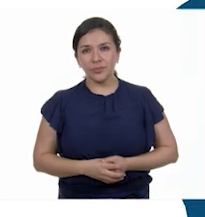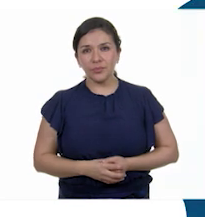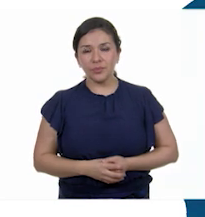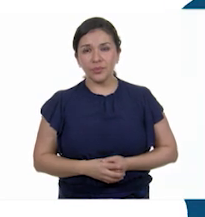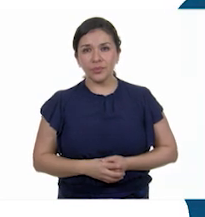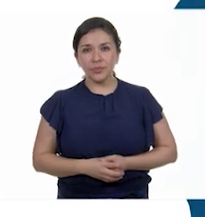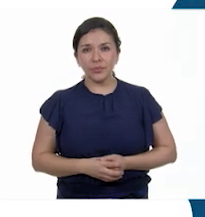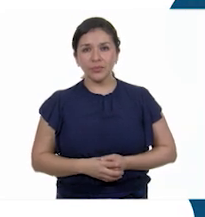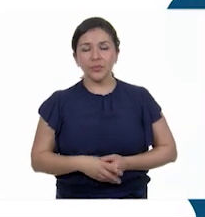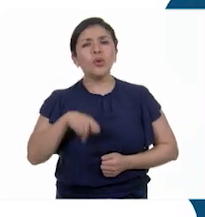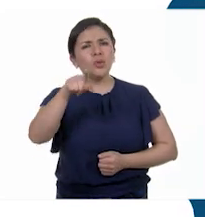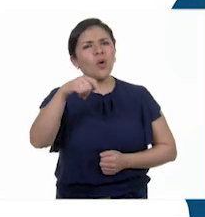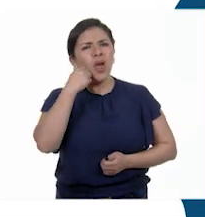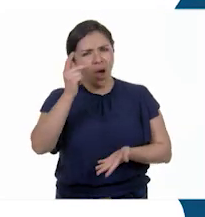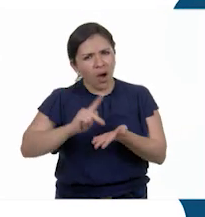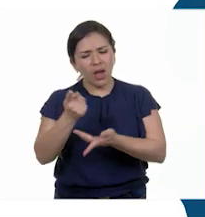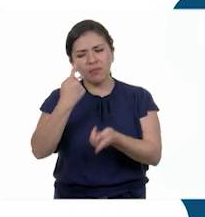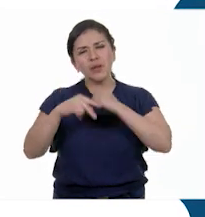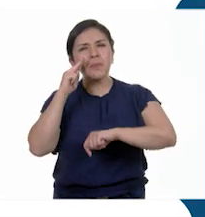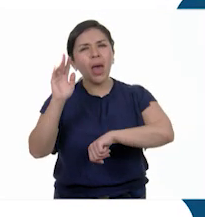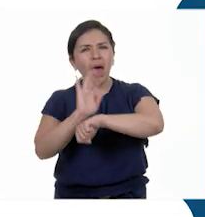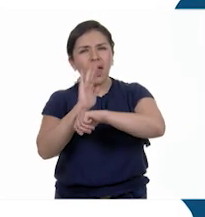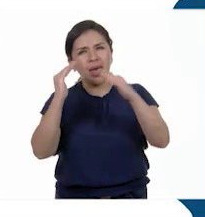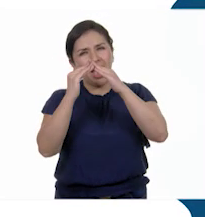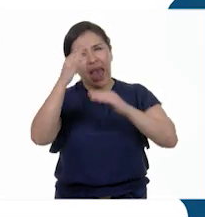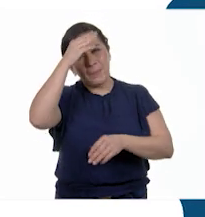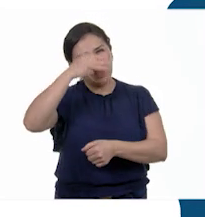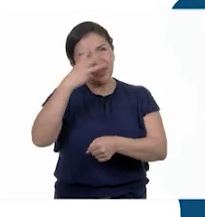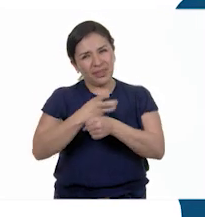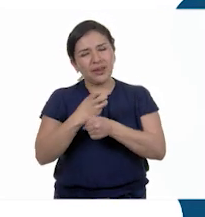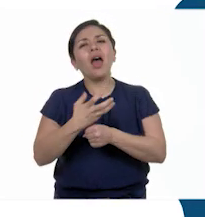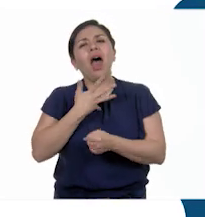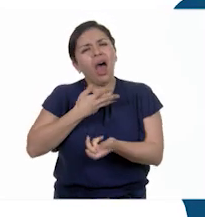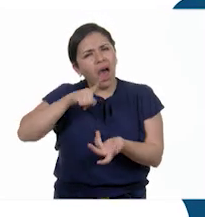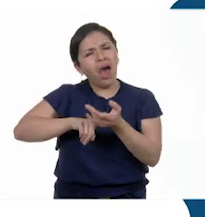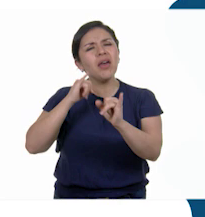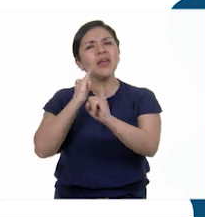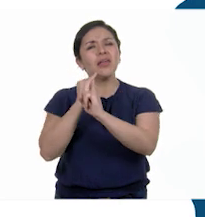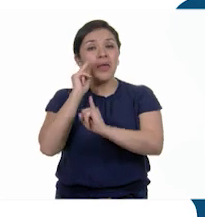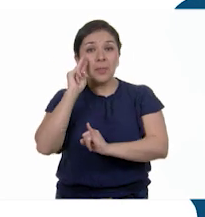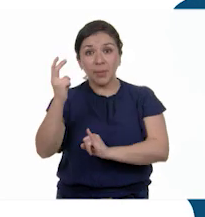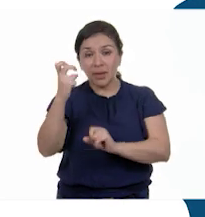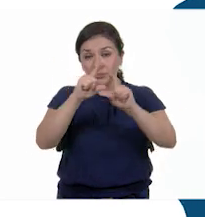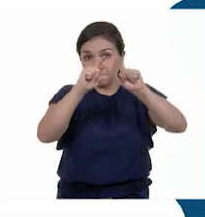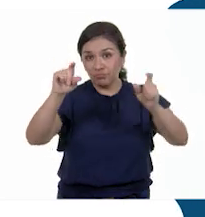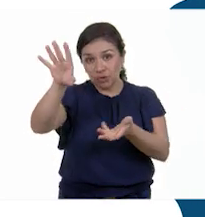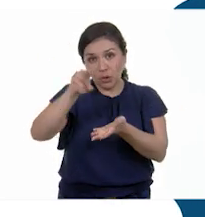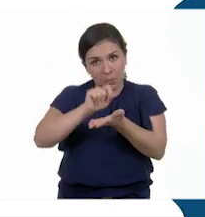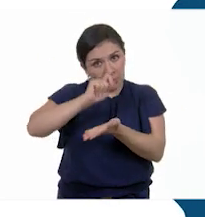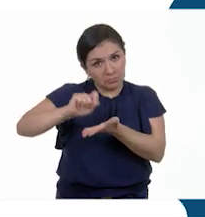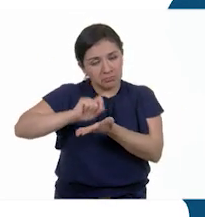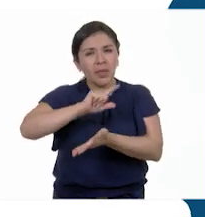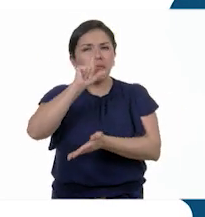conaliteg.sep.gov.mx. Si quieres volver a ver los programas de Aprende en Casa, los puedes encontrar en la siguiente liga: